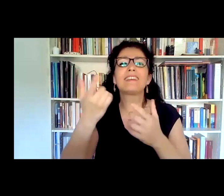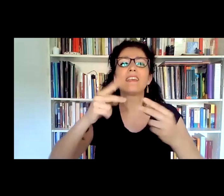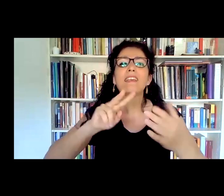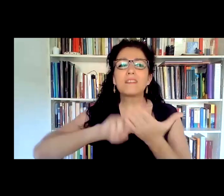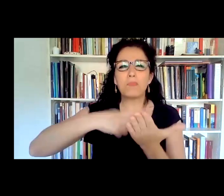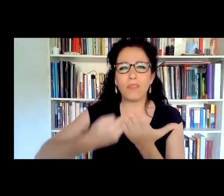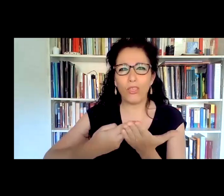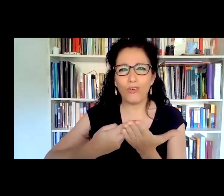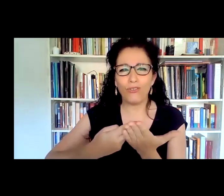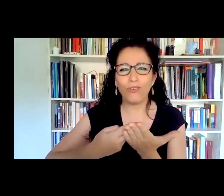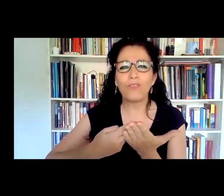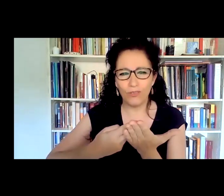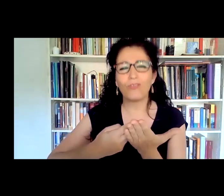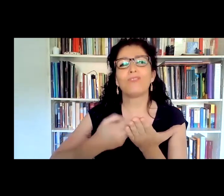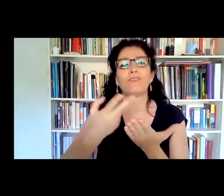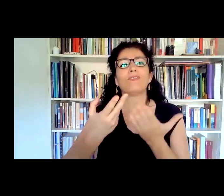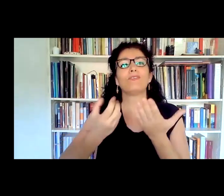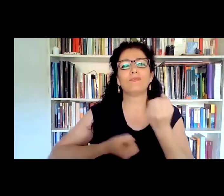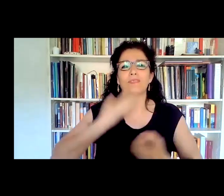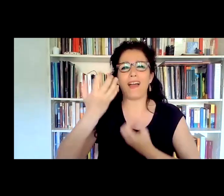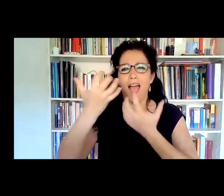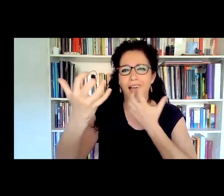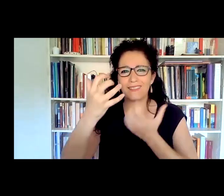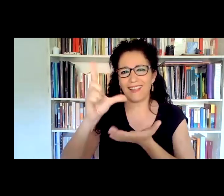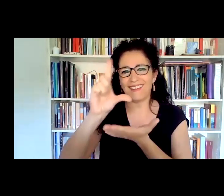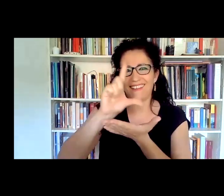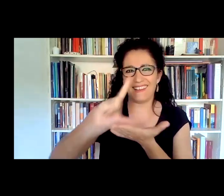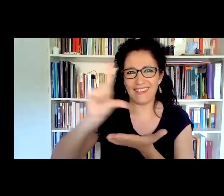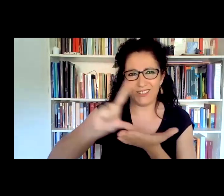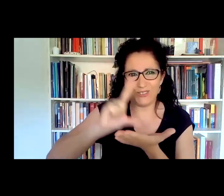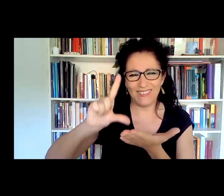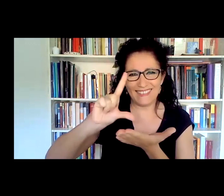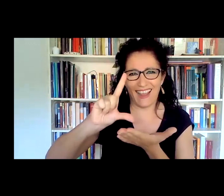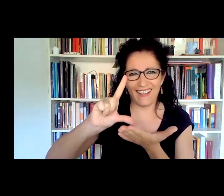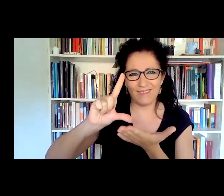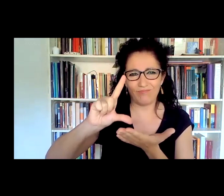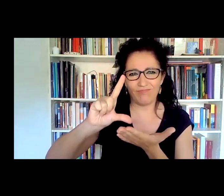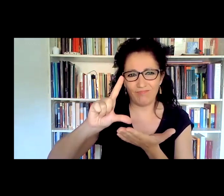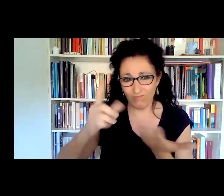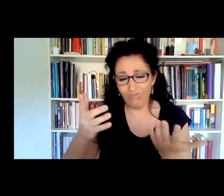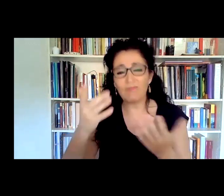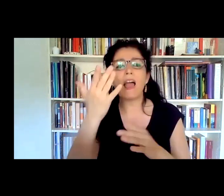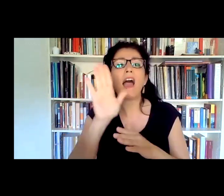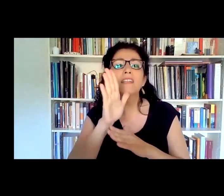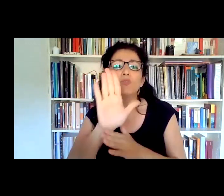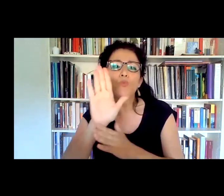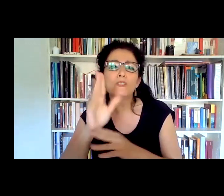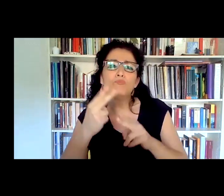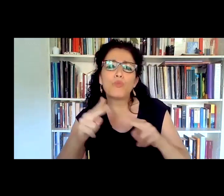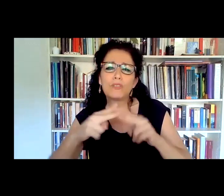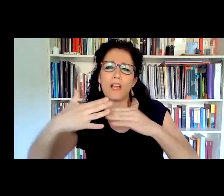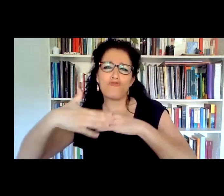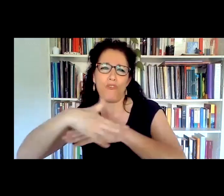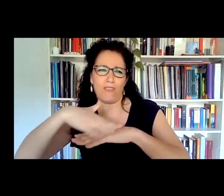la lengua en la educación, aprendizaje como segunda lengua, presencia de la lengua en los medios de comunicación, frecuencia de la interpretación,